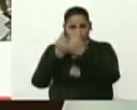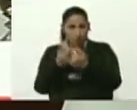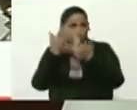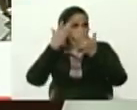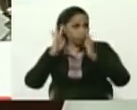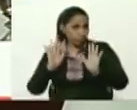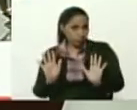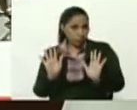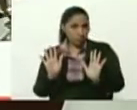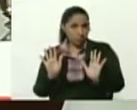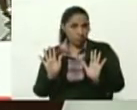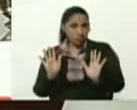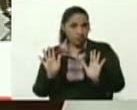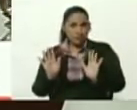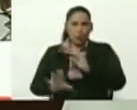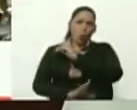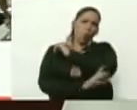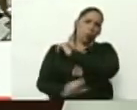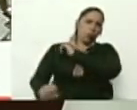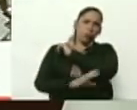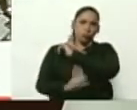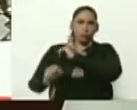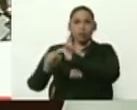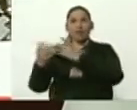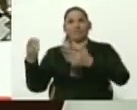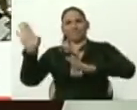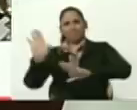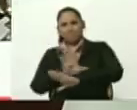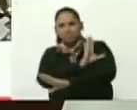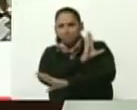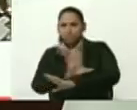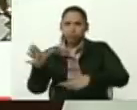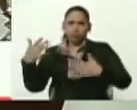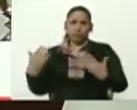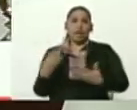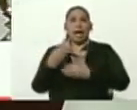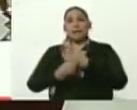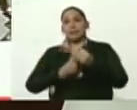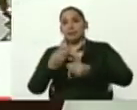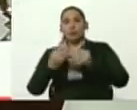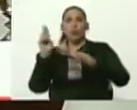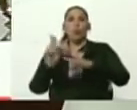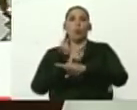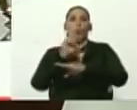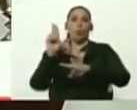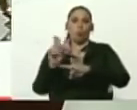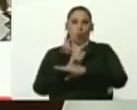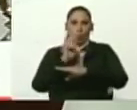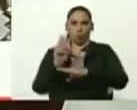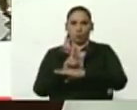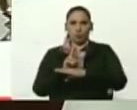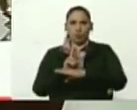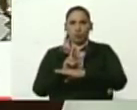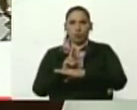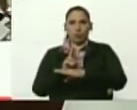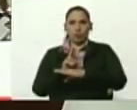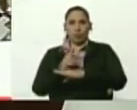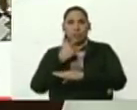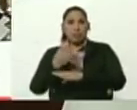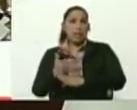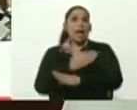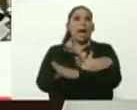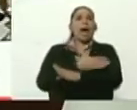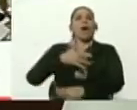supuestamente han explotado, ¿verdad?, con conciertos, haciendo uso, como dije inicialmente, del